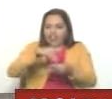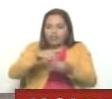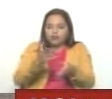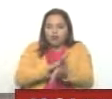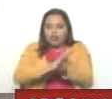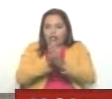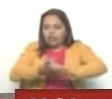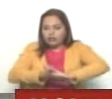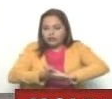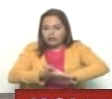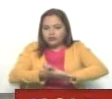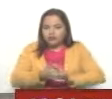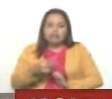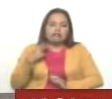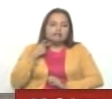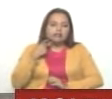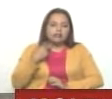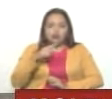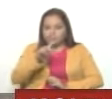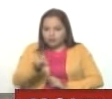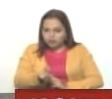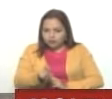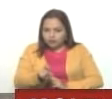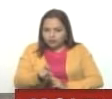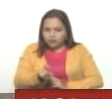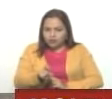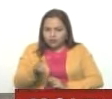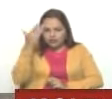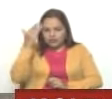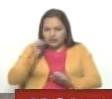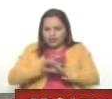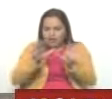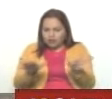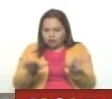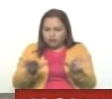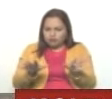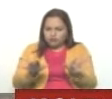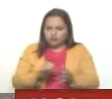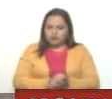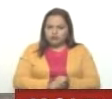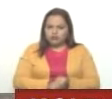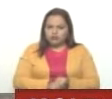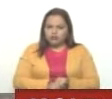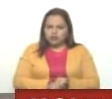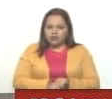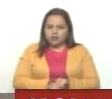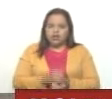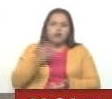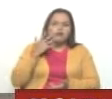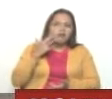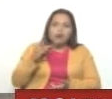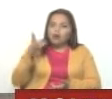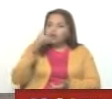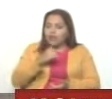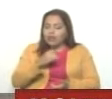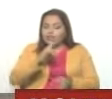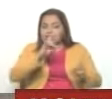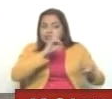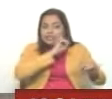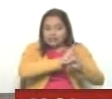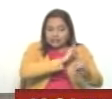Y lo que quiero preguntar es para saber con claridad, exacto, para puntualizar, es así no estés conectado, pero